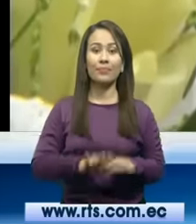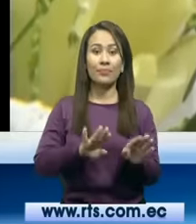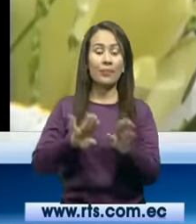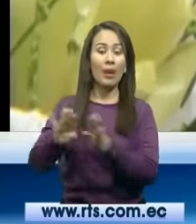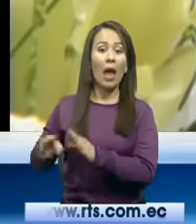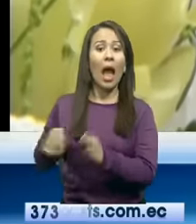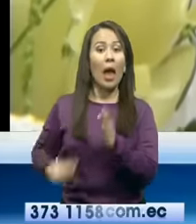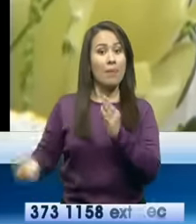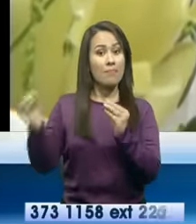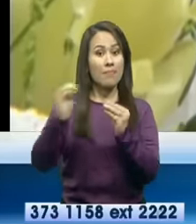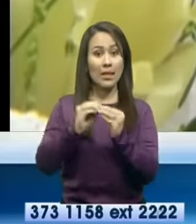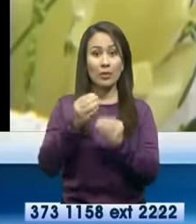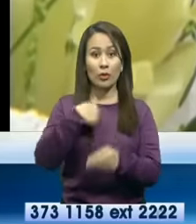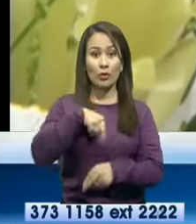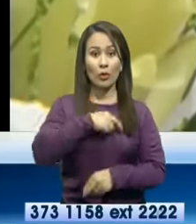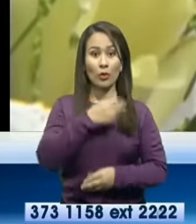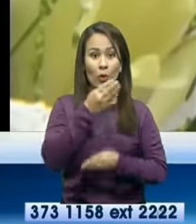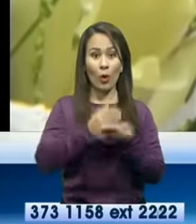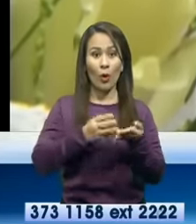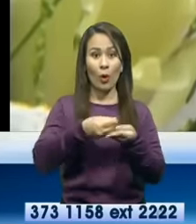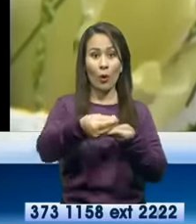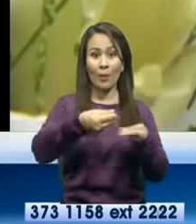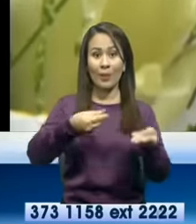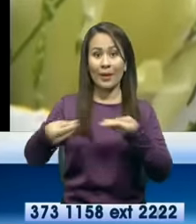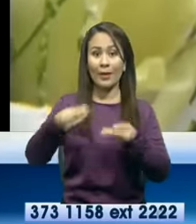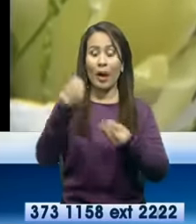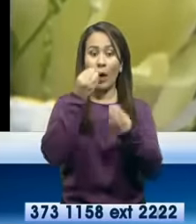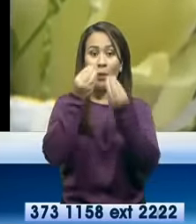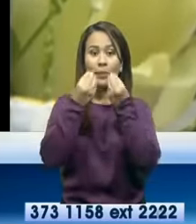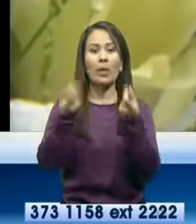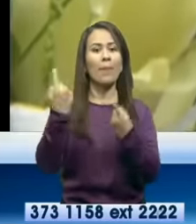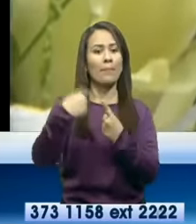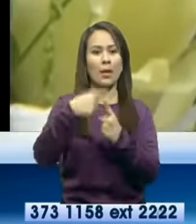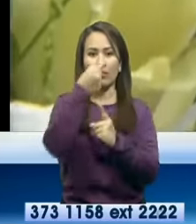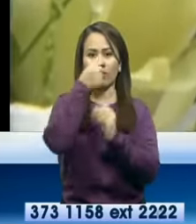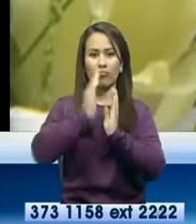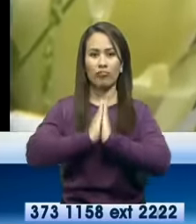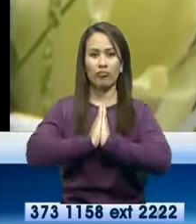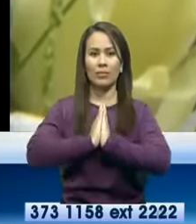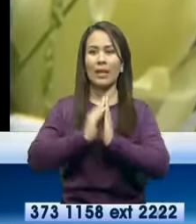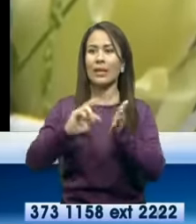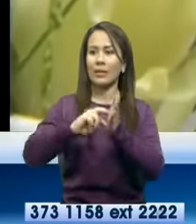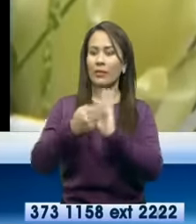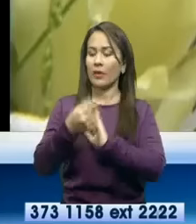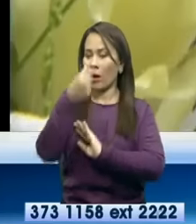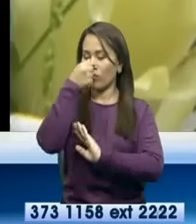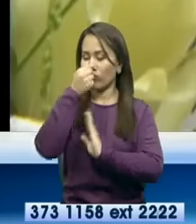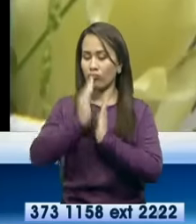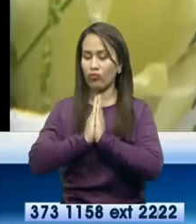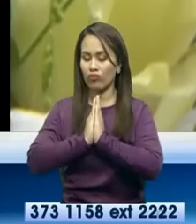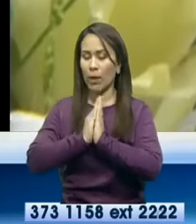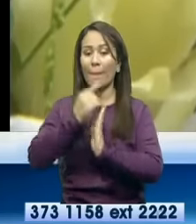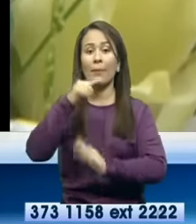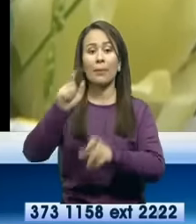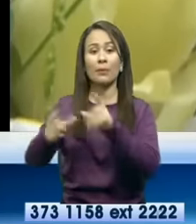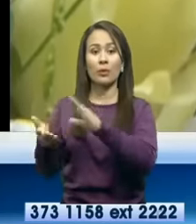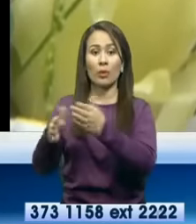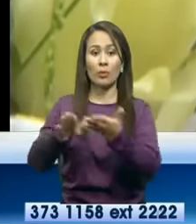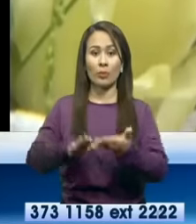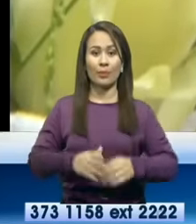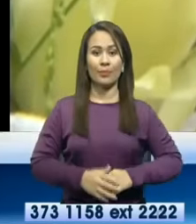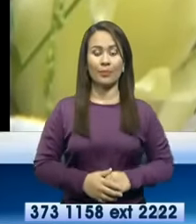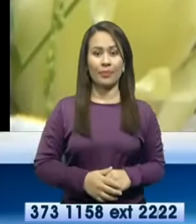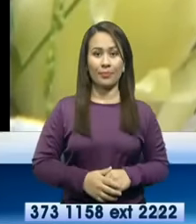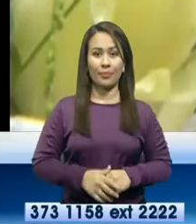Además de compartir comida, otro ritual del Huaychacaray es el de los rezos, que consiste en elevar oraciones por los difuntos.